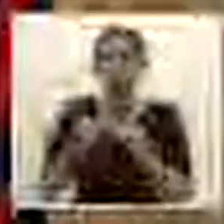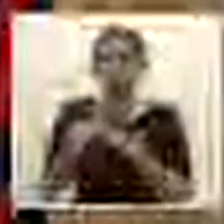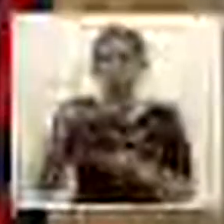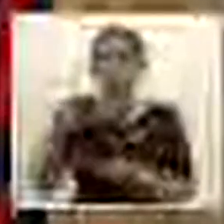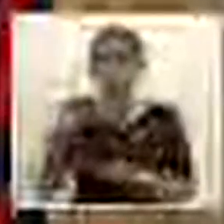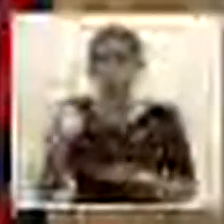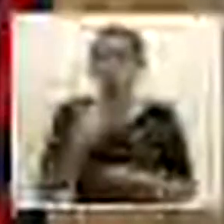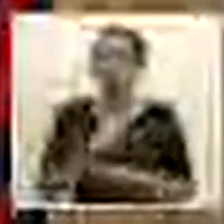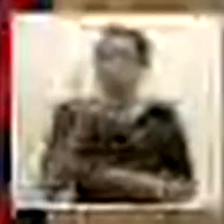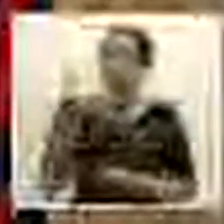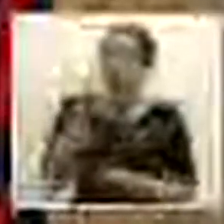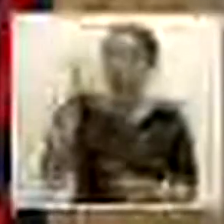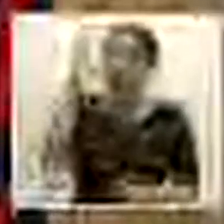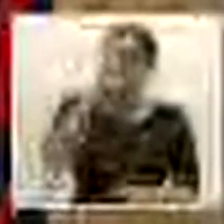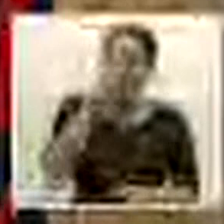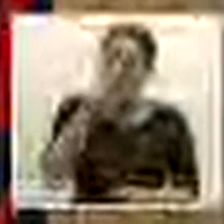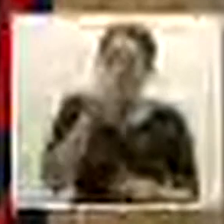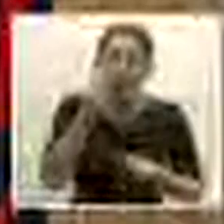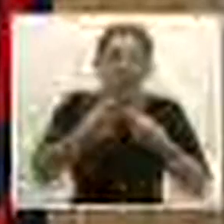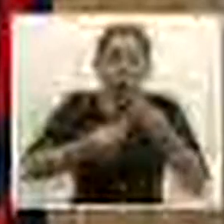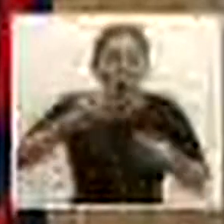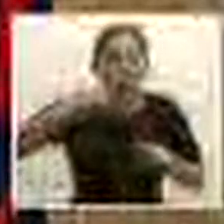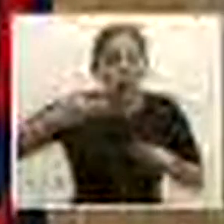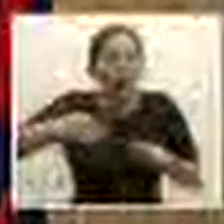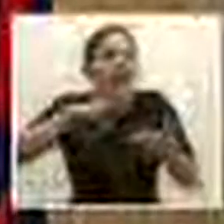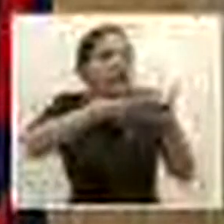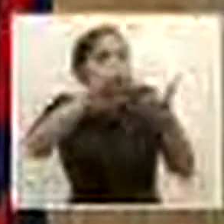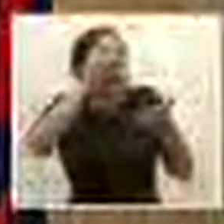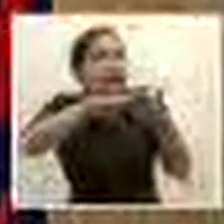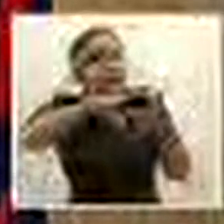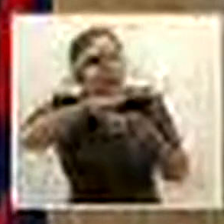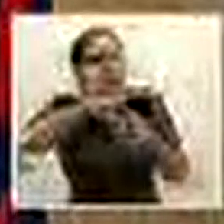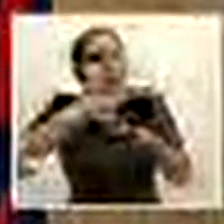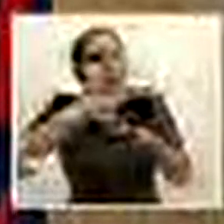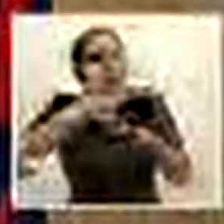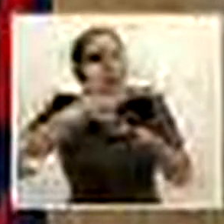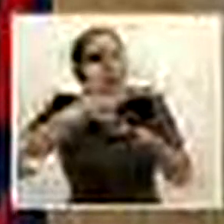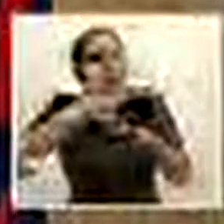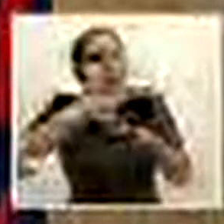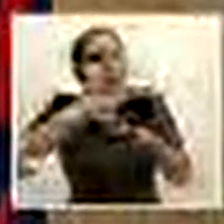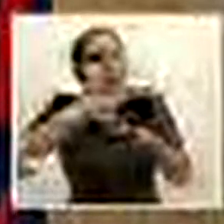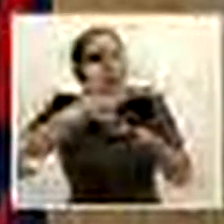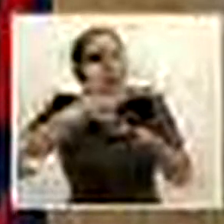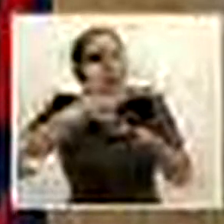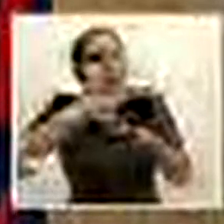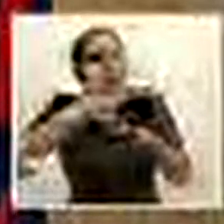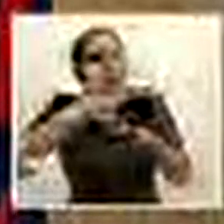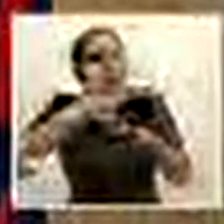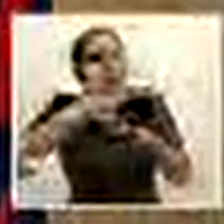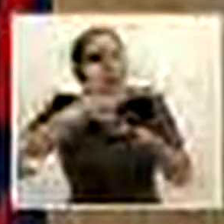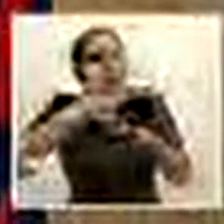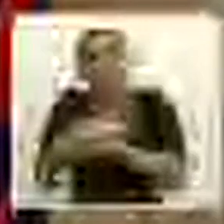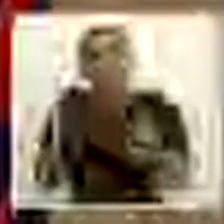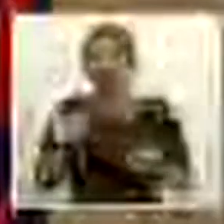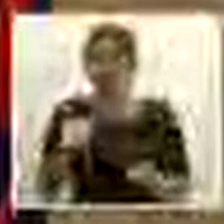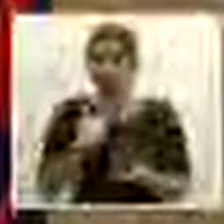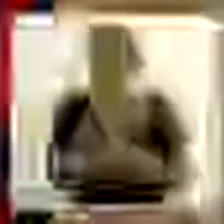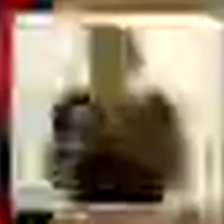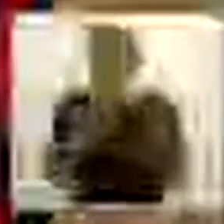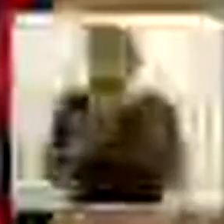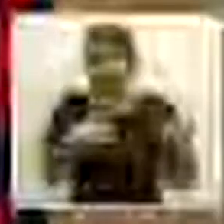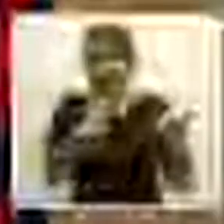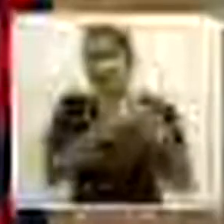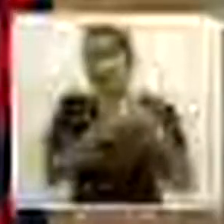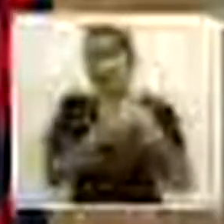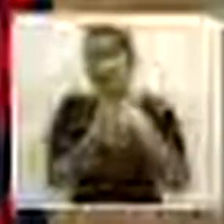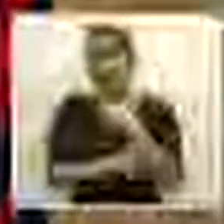que buscaremos siempre es aprender todos los días cómo podemos ir haciendo las cosas mejor, pero hay retos que se nos